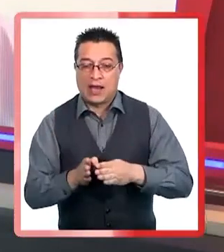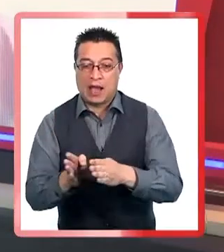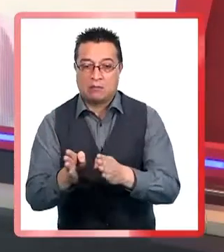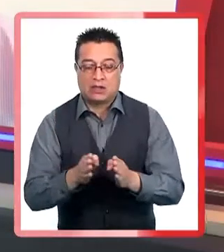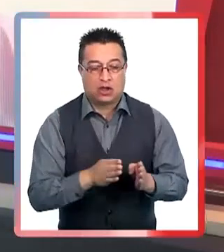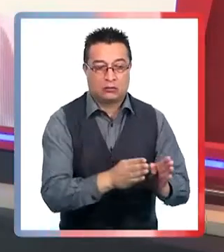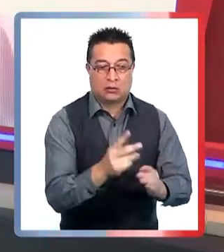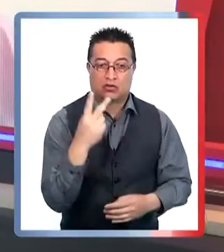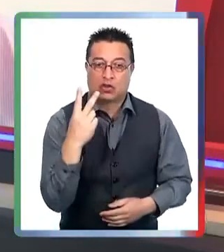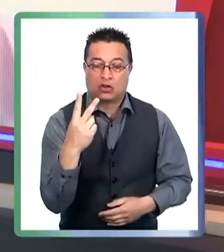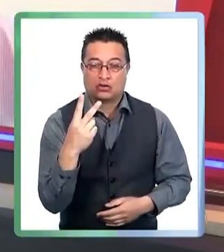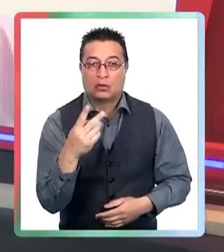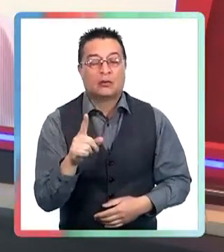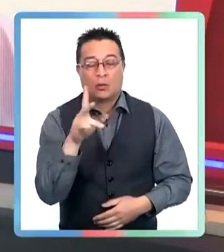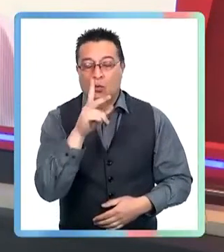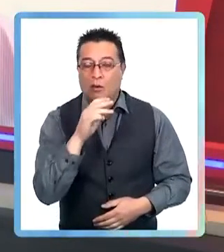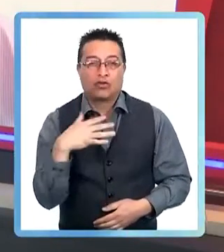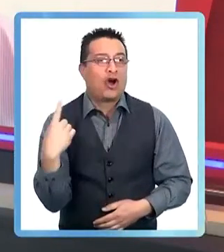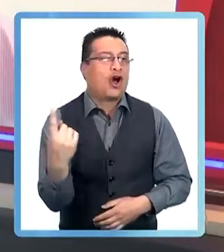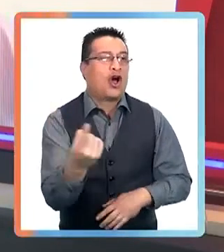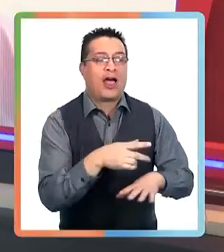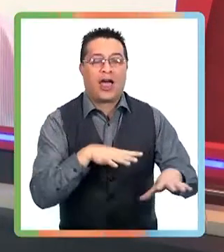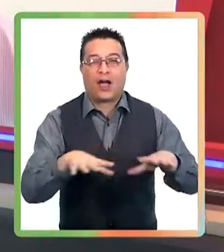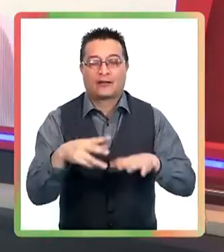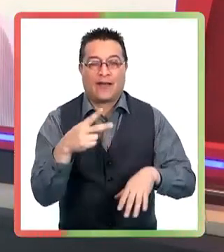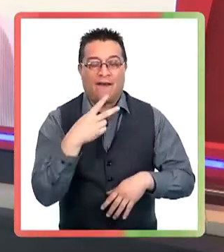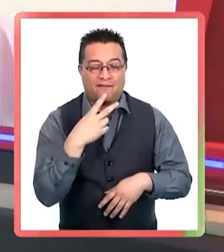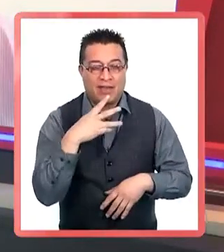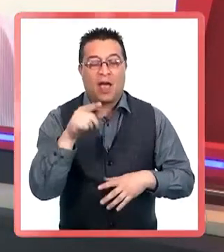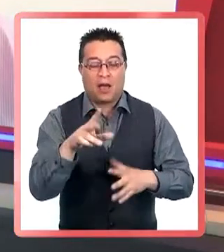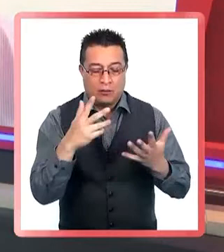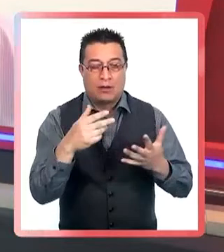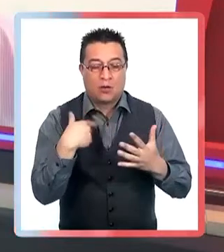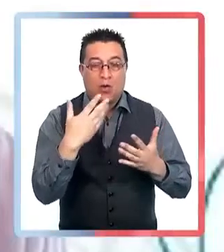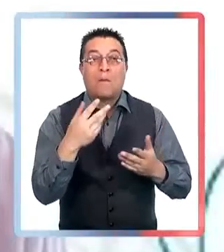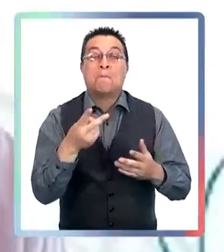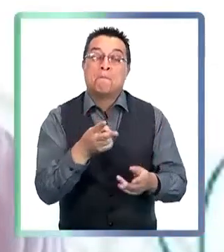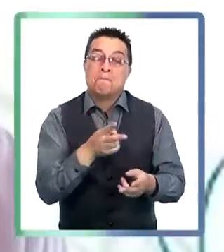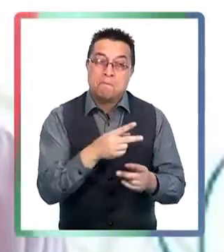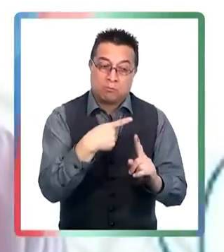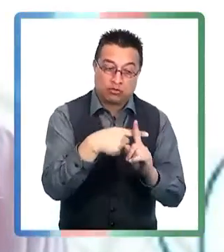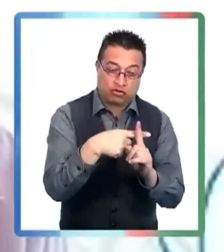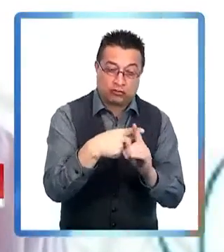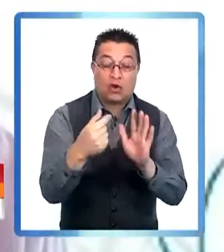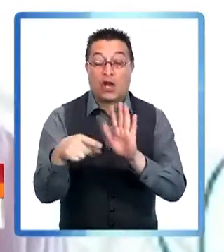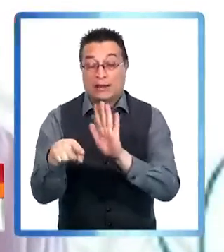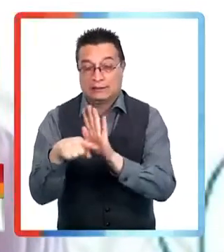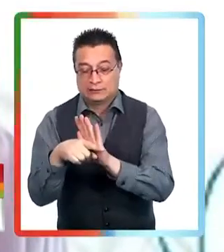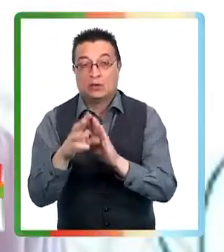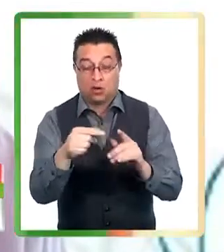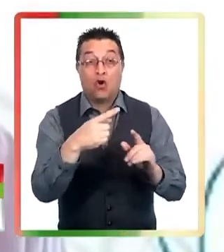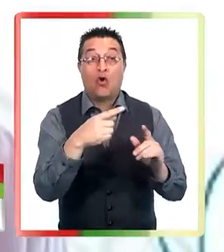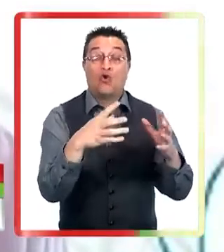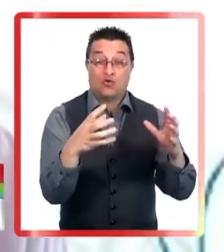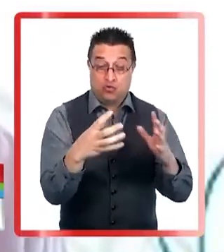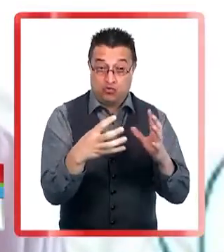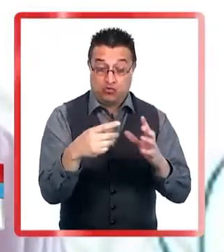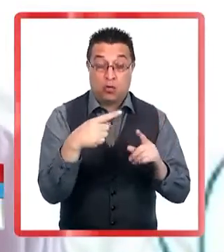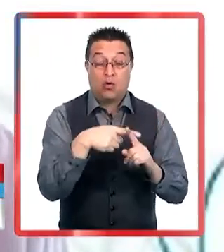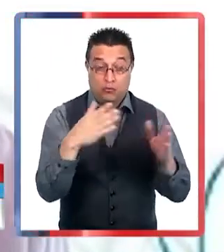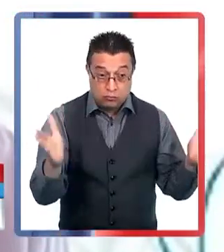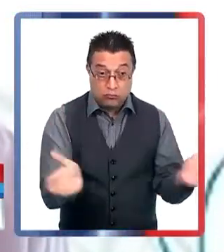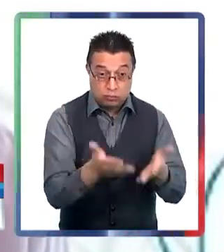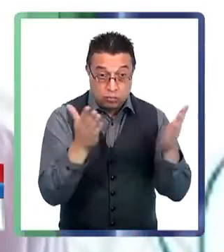dos caminos. Como en todas las cosas en la vida, garrote y zanahoria. O sea, por un lado, multas duras, pero por otro